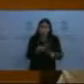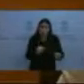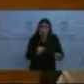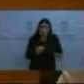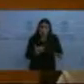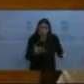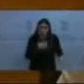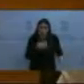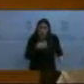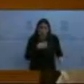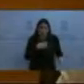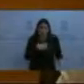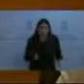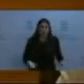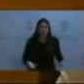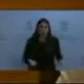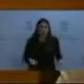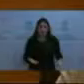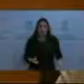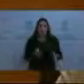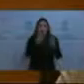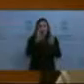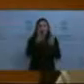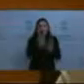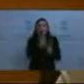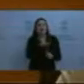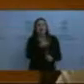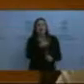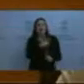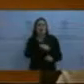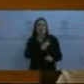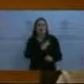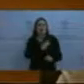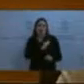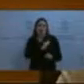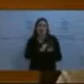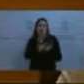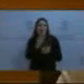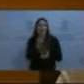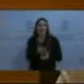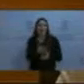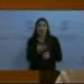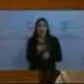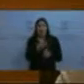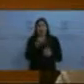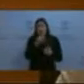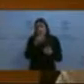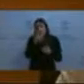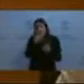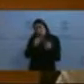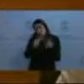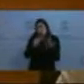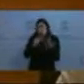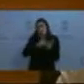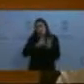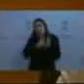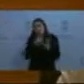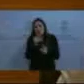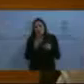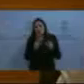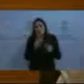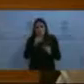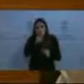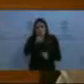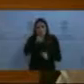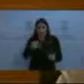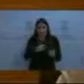se atreva. En cuanto a las aportaciones del Estado, decir que el actual proyecto de presupuestos generales para